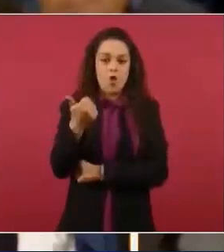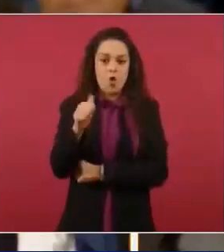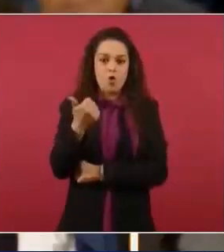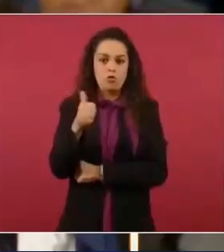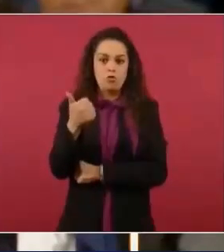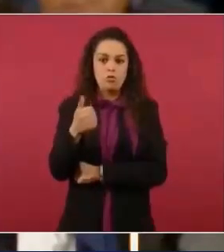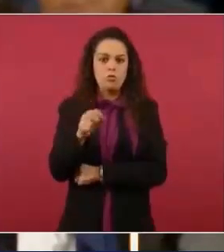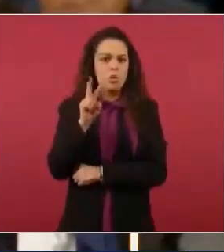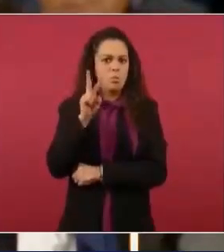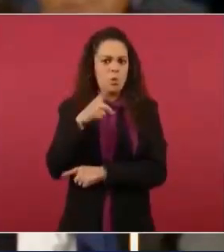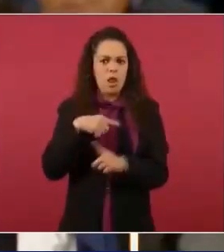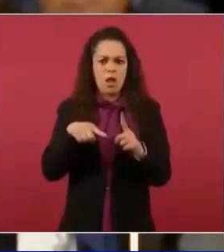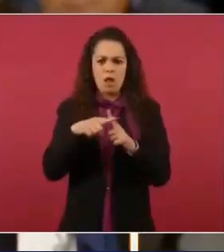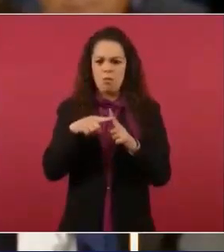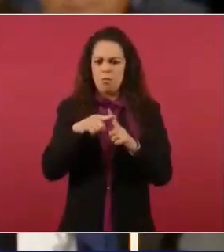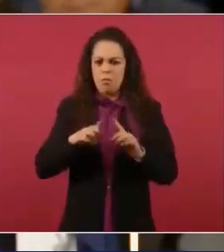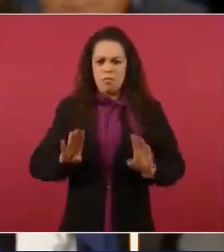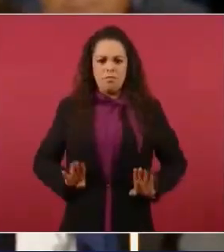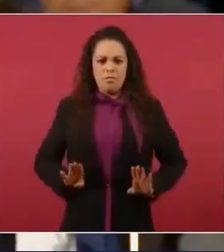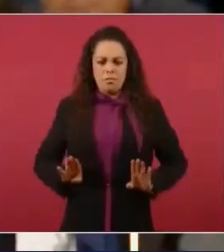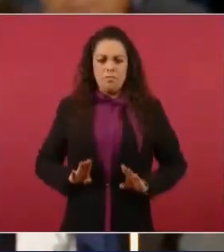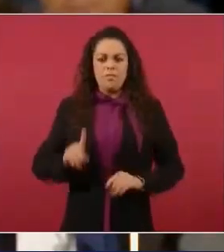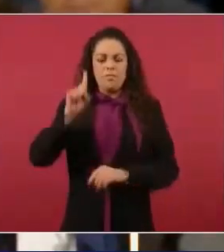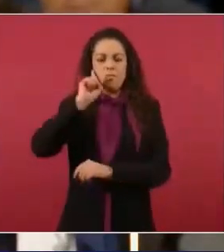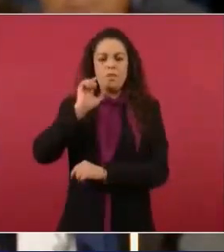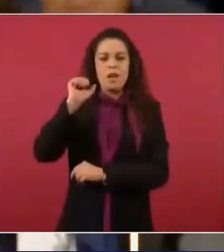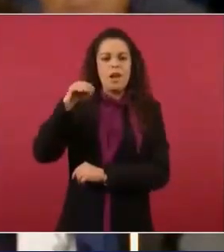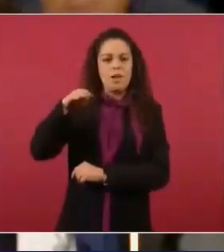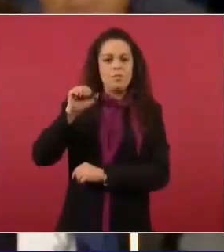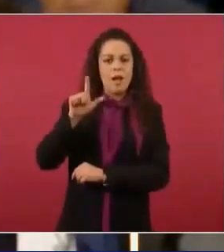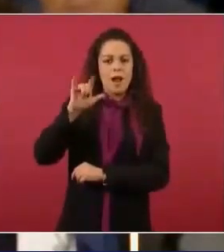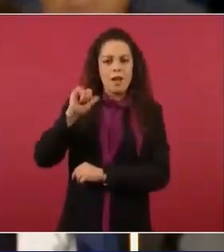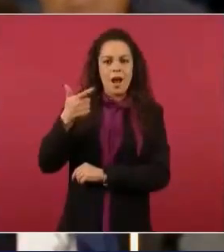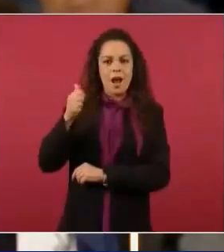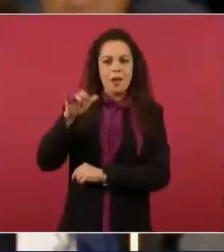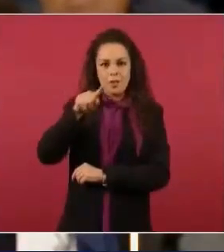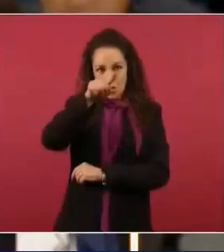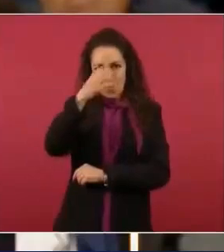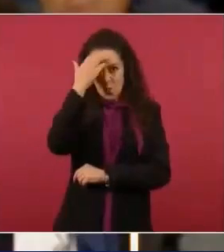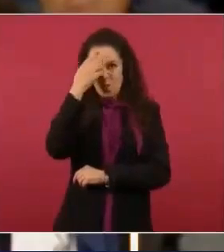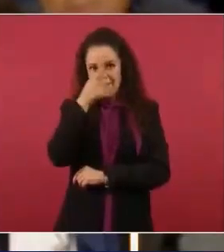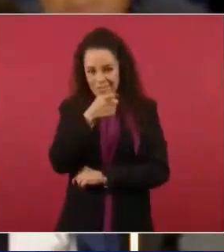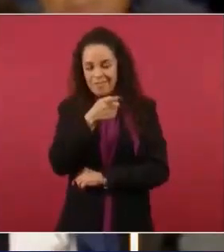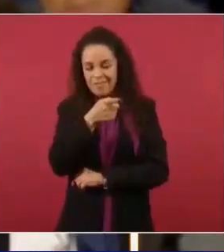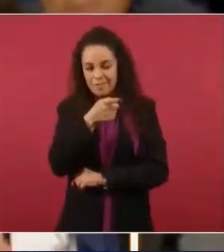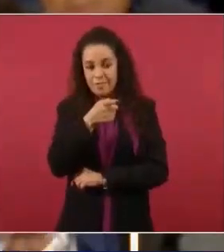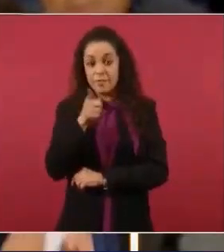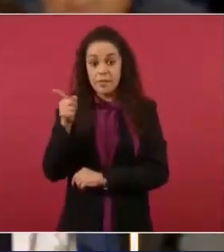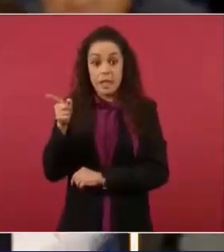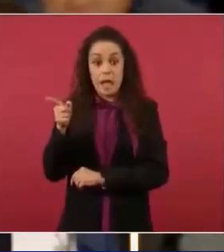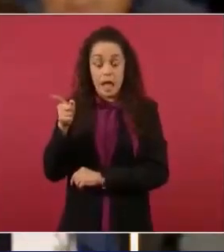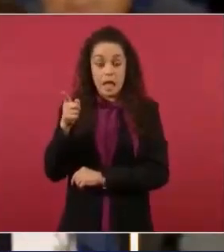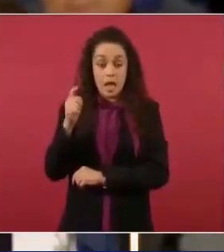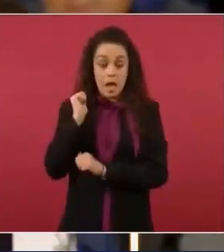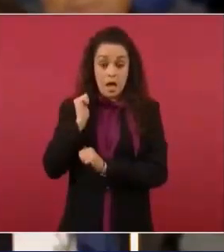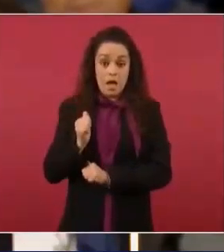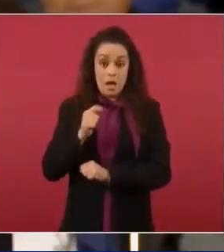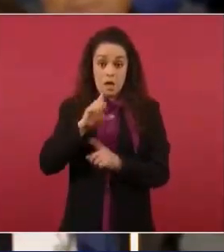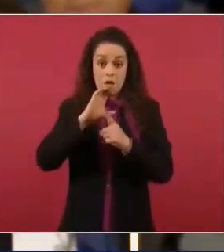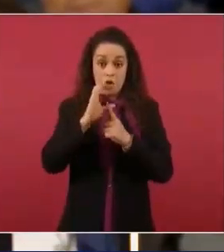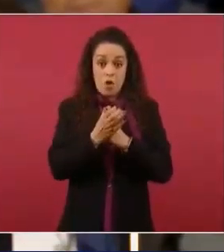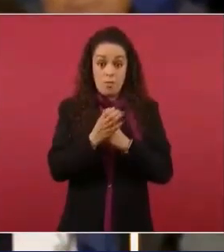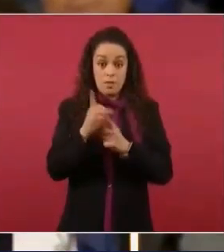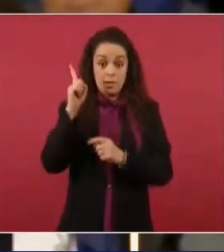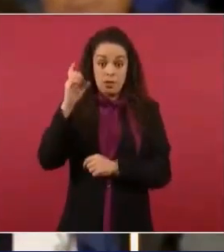buena actitud, usted la conoce muy bien, Amalia García, es la que está ahorita presidiendo esta comisión en la Cámara